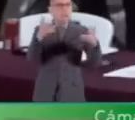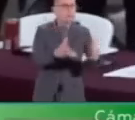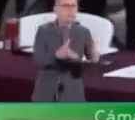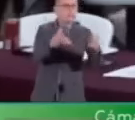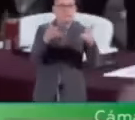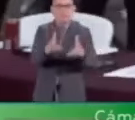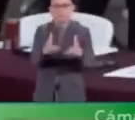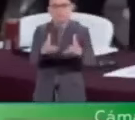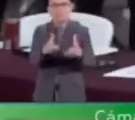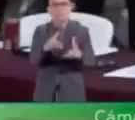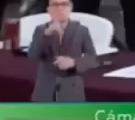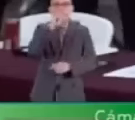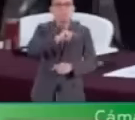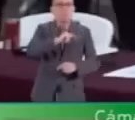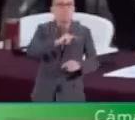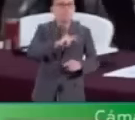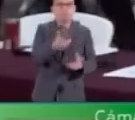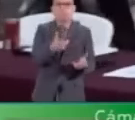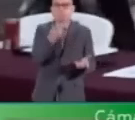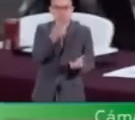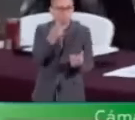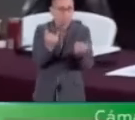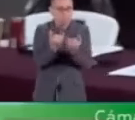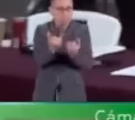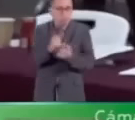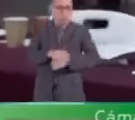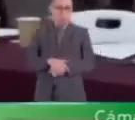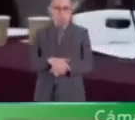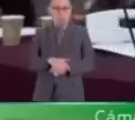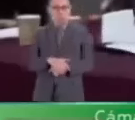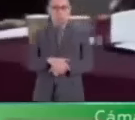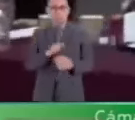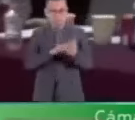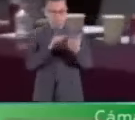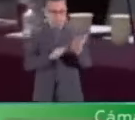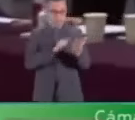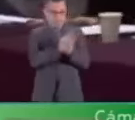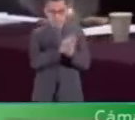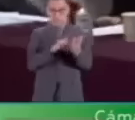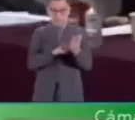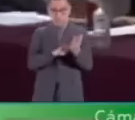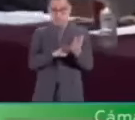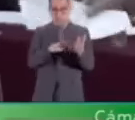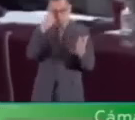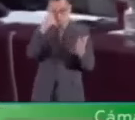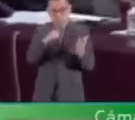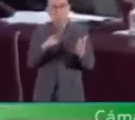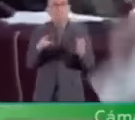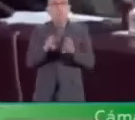hablando de personas que sobre todo hayan litigado, no necesitan tener experiencia